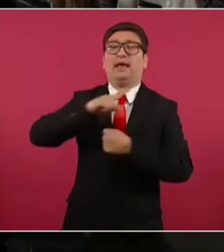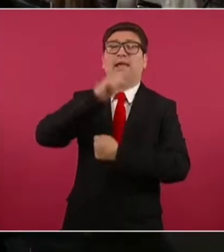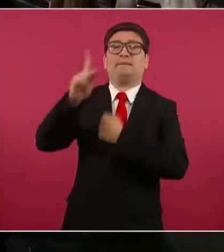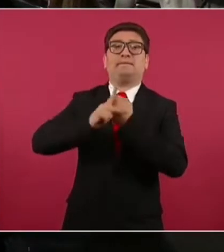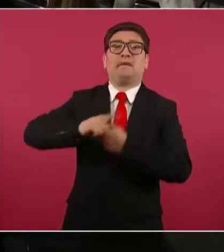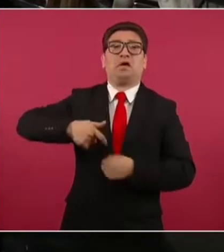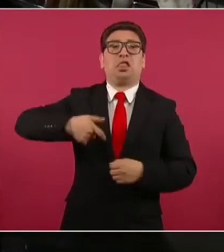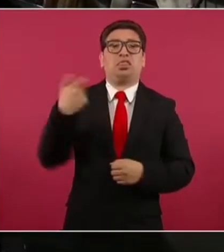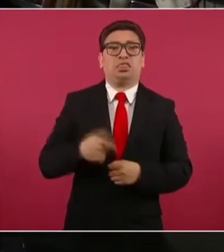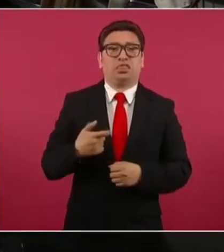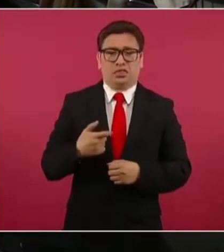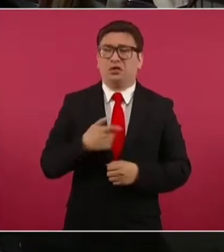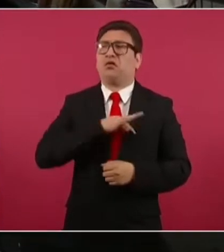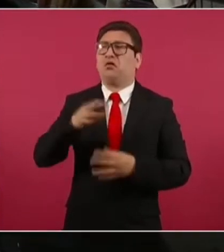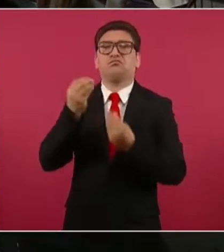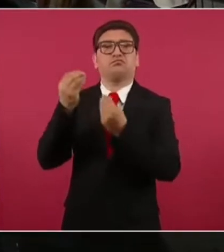ingresos,